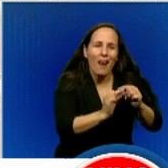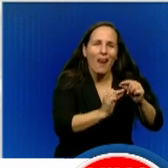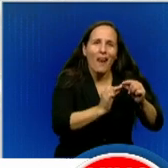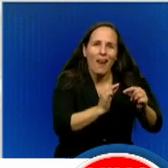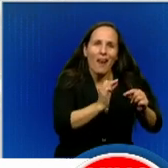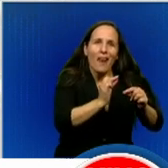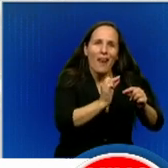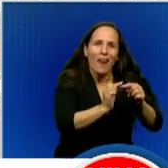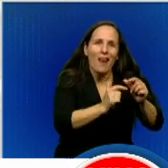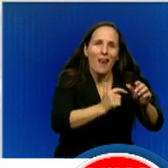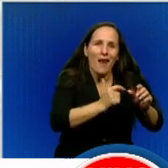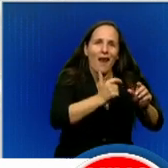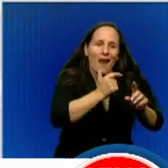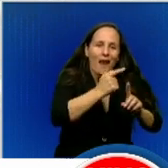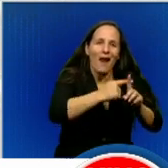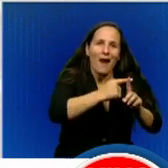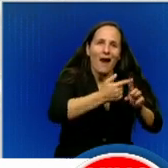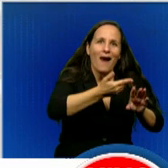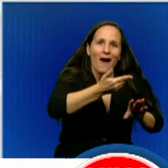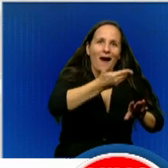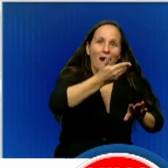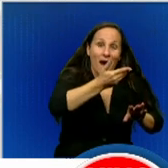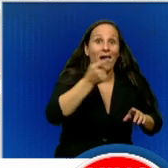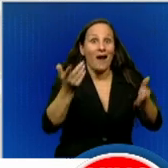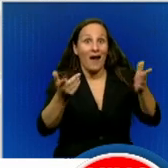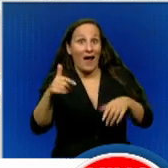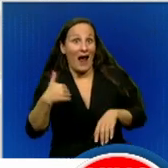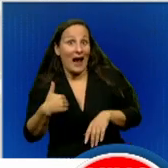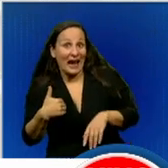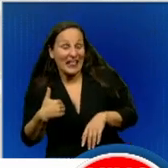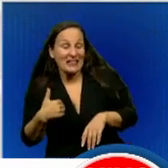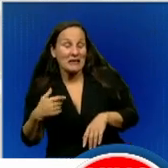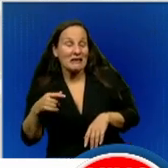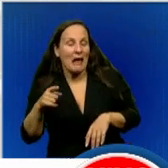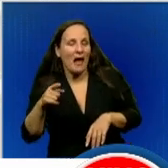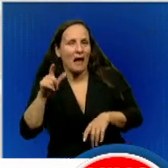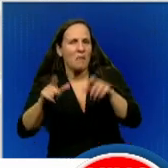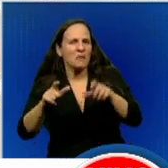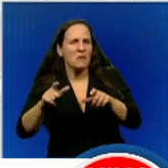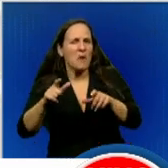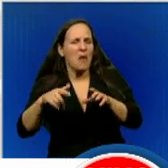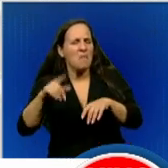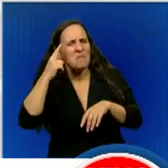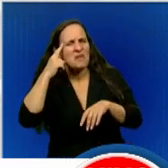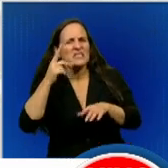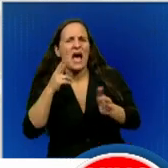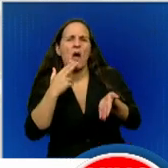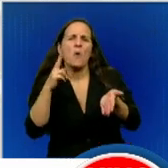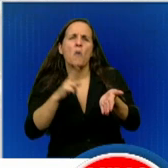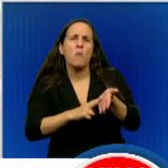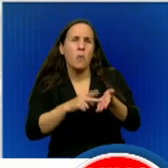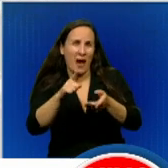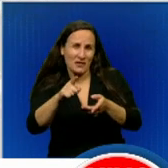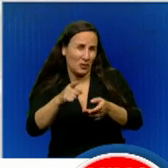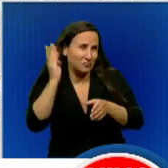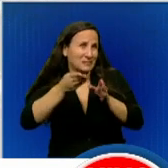incremento de la temperatura en argentina muchos creen que podemos funcionar teniendo el sistema tributario más gravoso